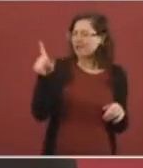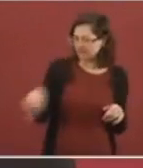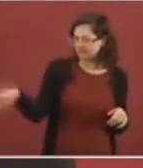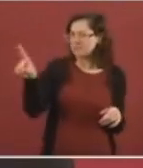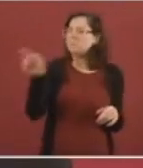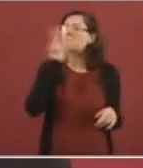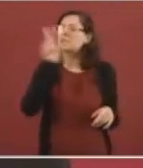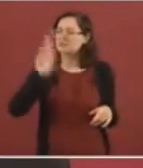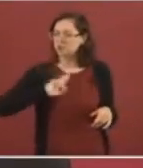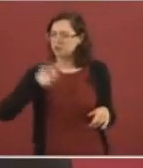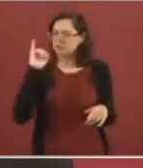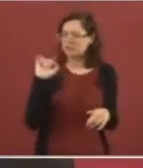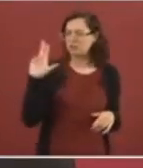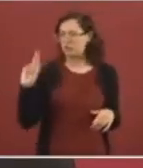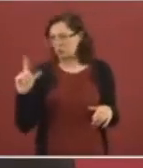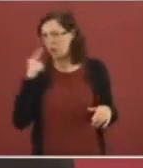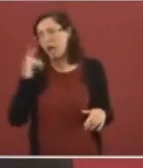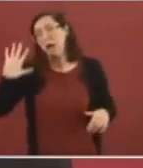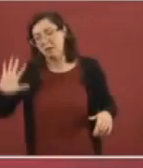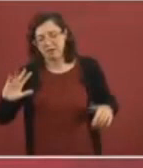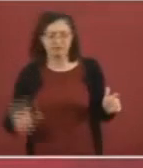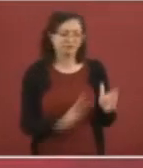los expertos.